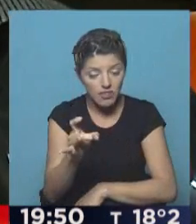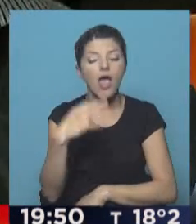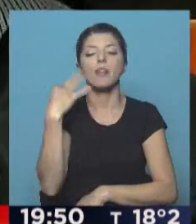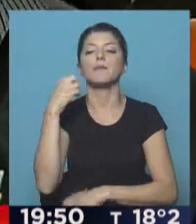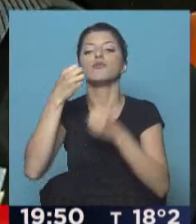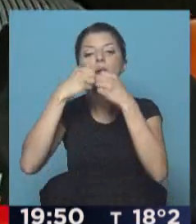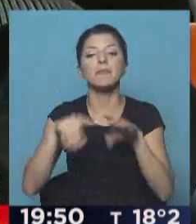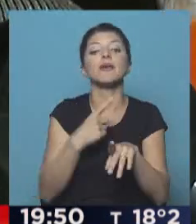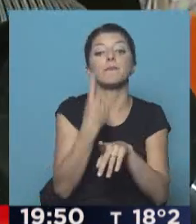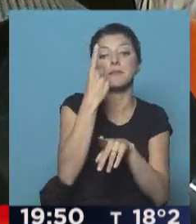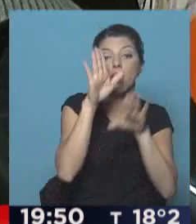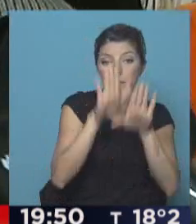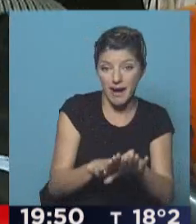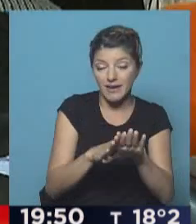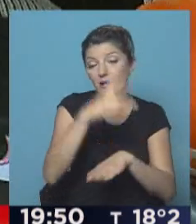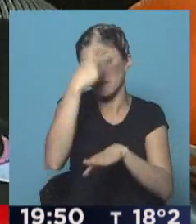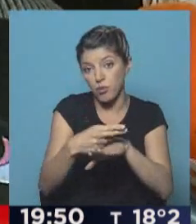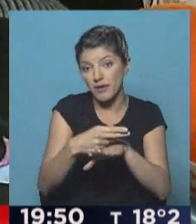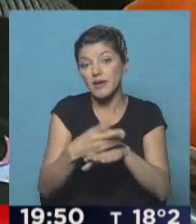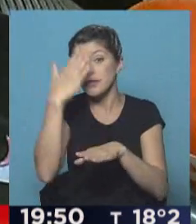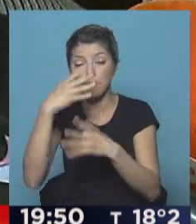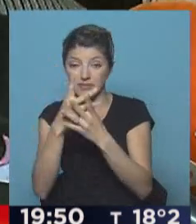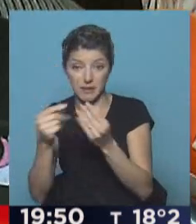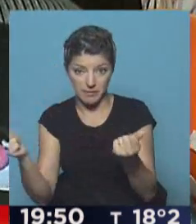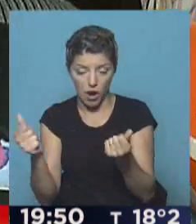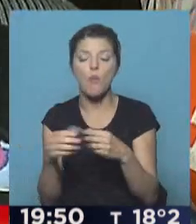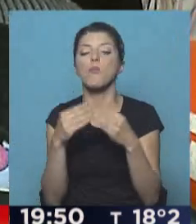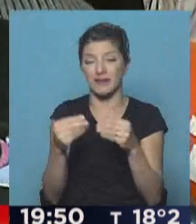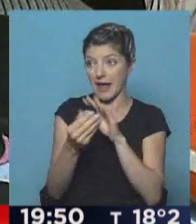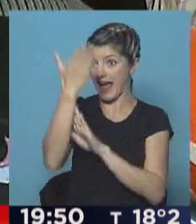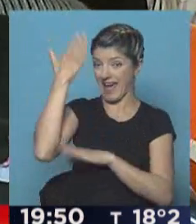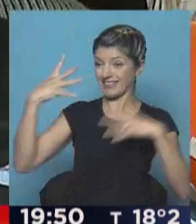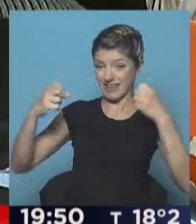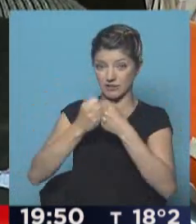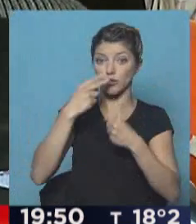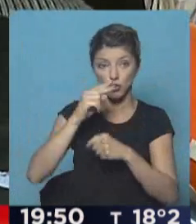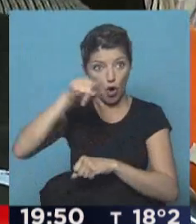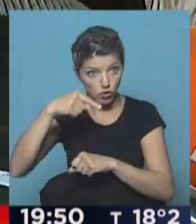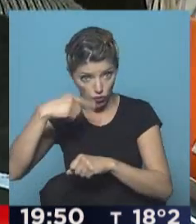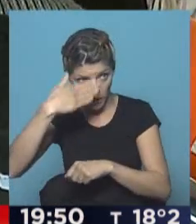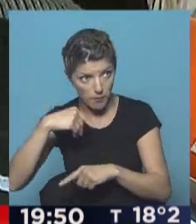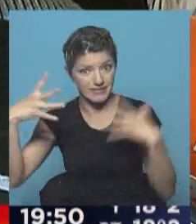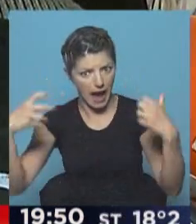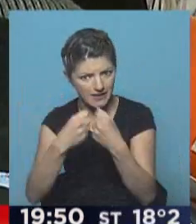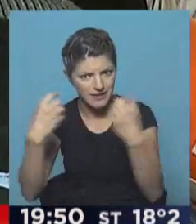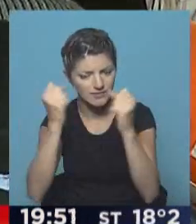por el ramal que para, ramal que cierra y terminar en estos días. Porque después del accidente 11 hubo otros accidentes también que no tuvieron el mismo tratamiento.